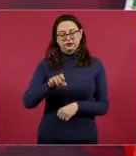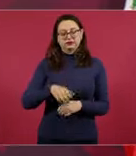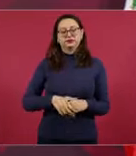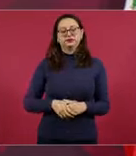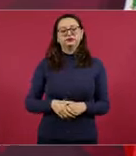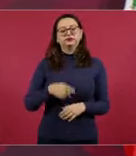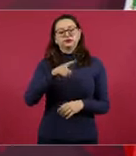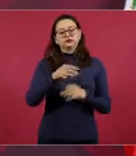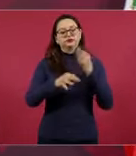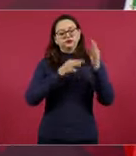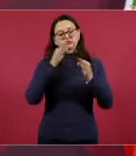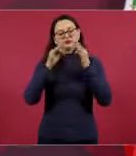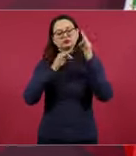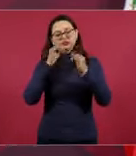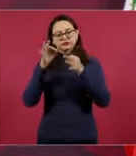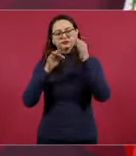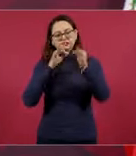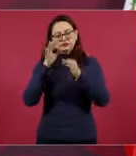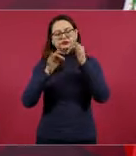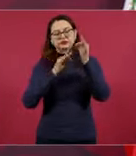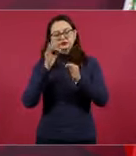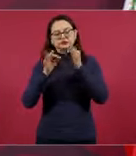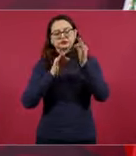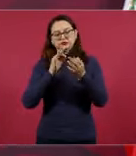en campaña,